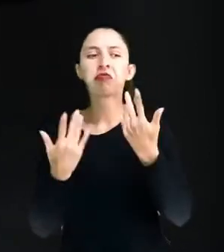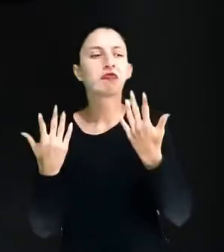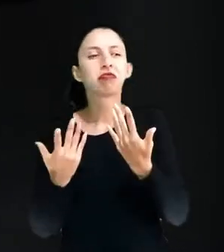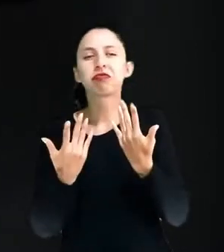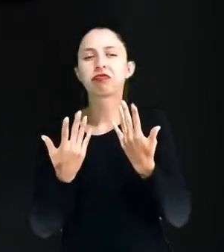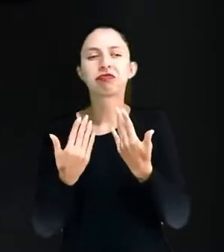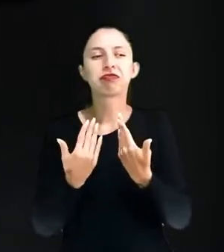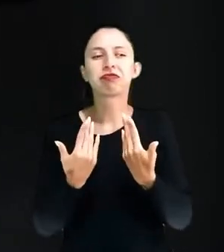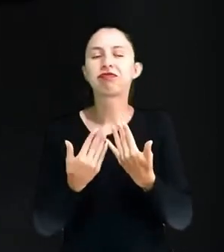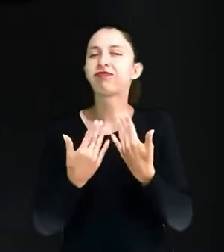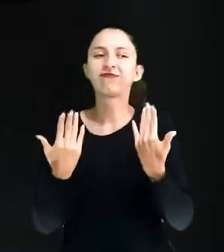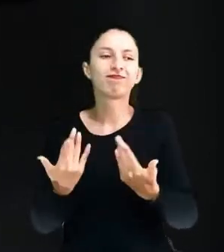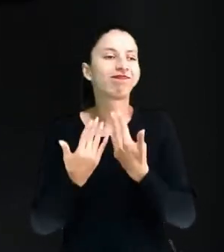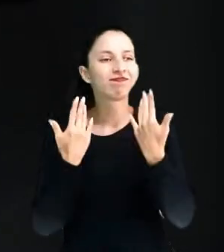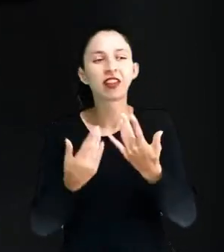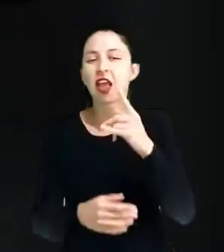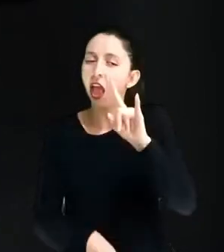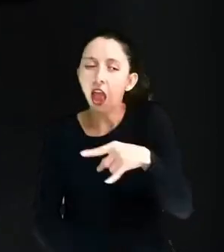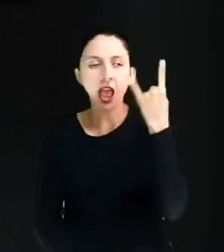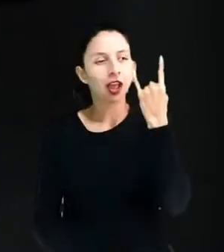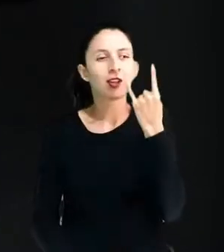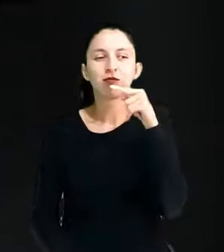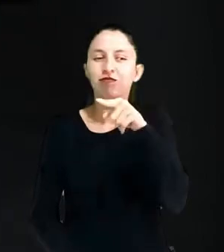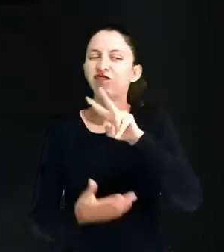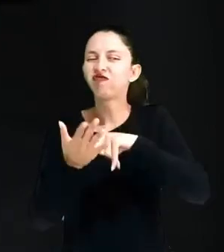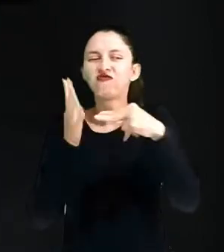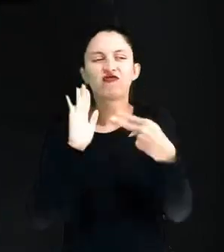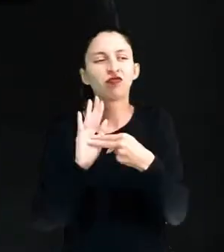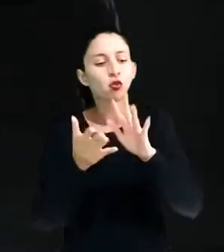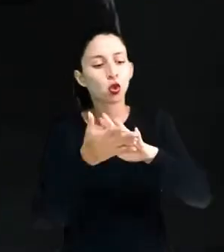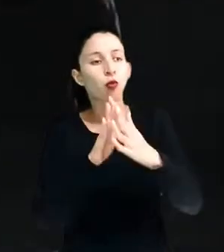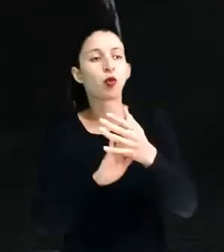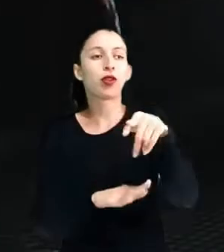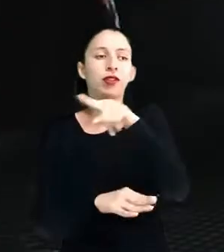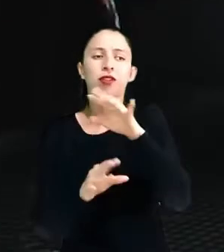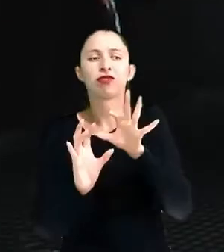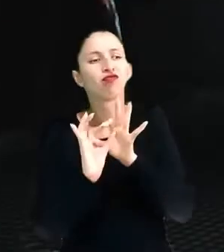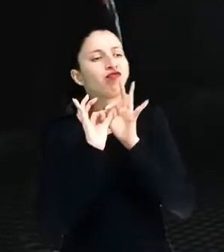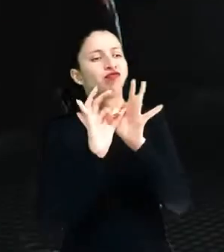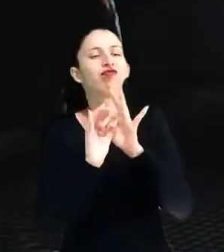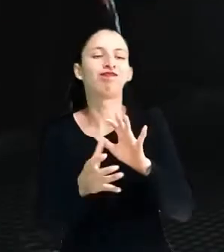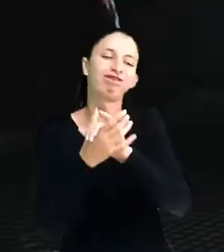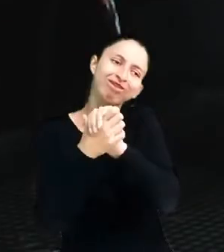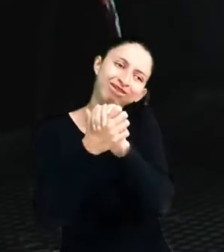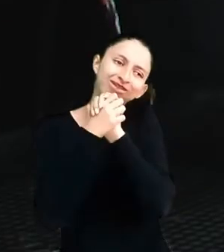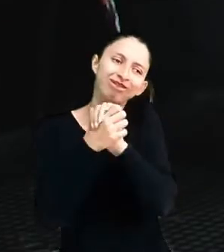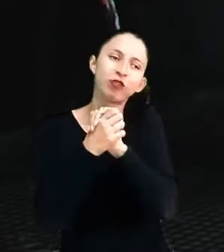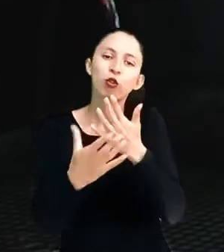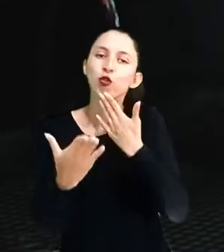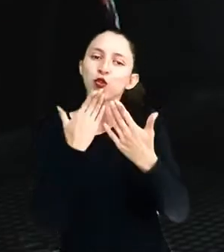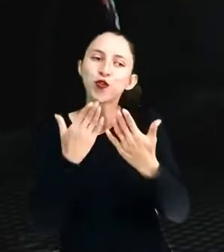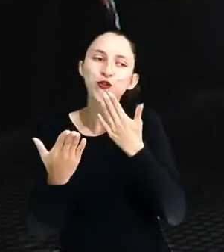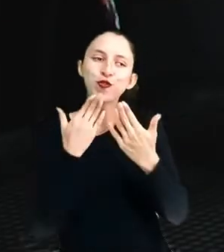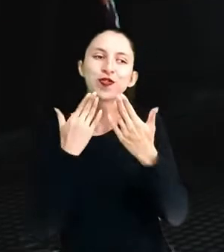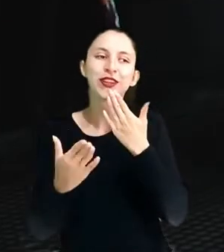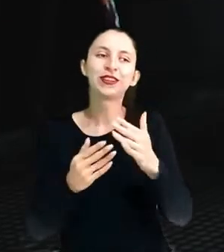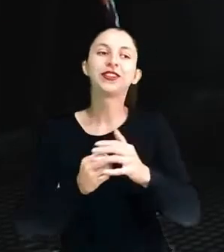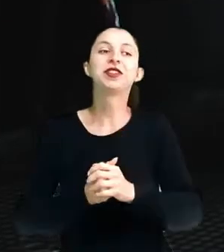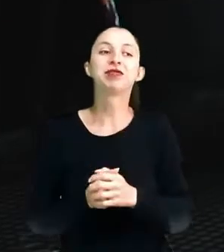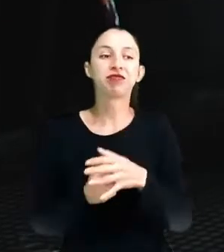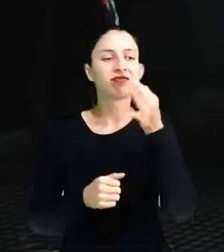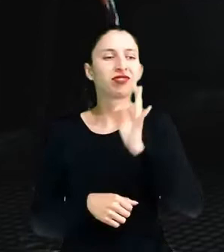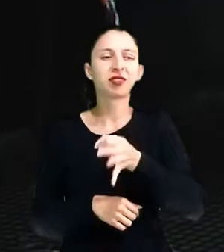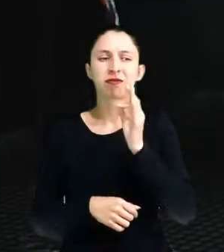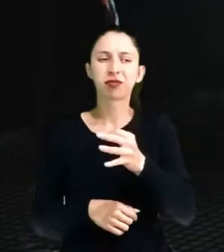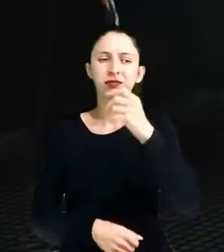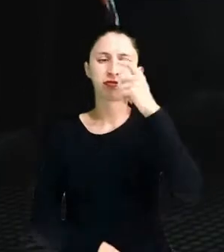algo a generar como ese lazo de amistad, esa confianza con la gente, que realmente uno no ve como el